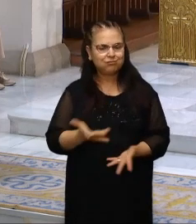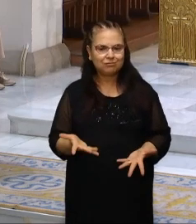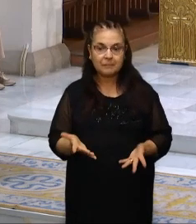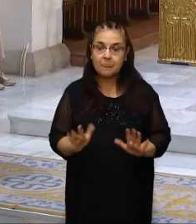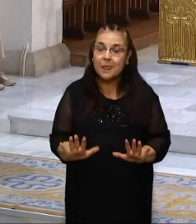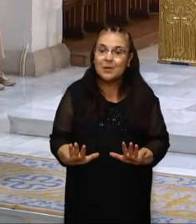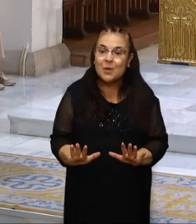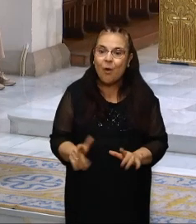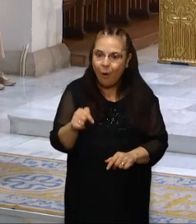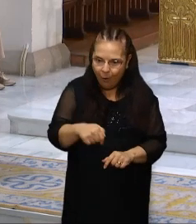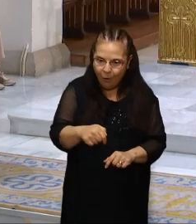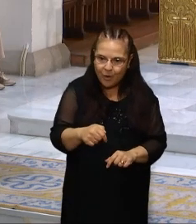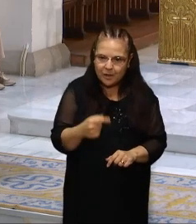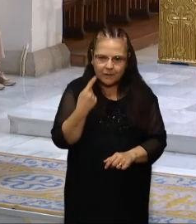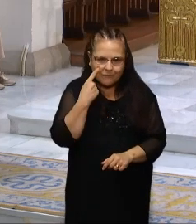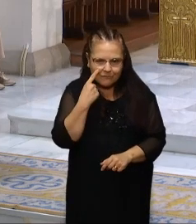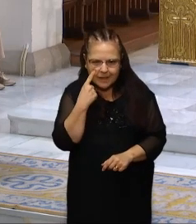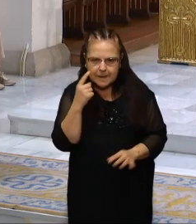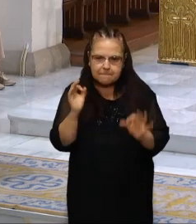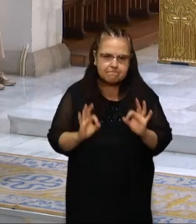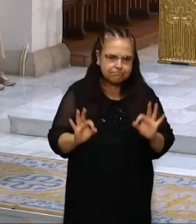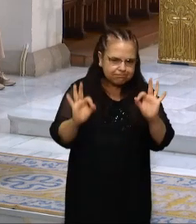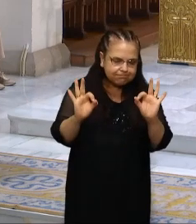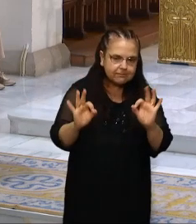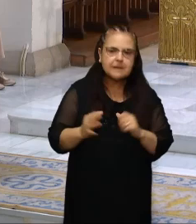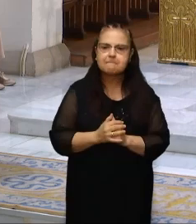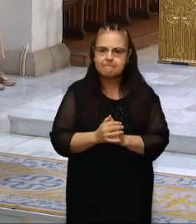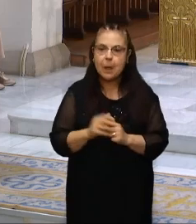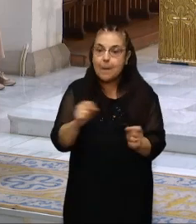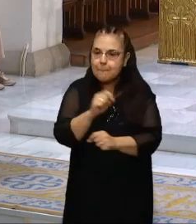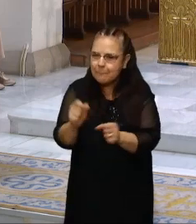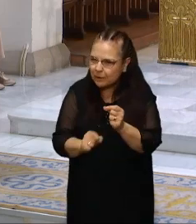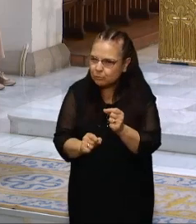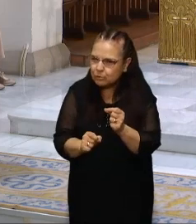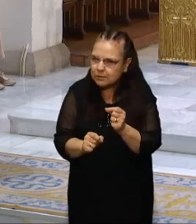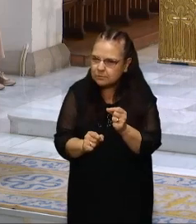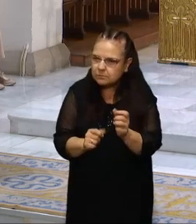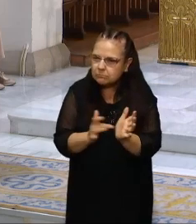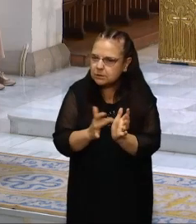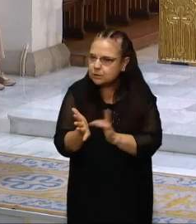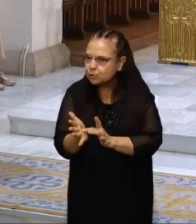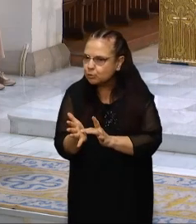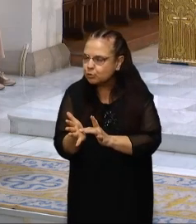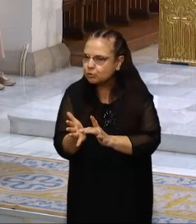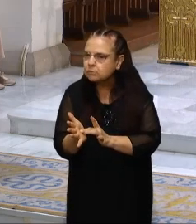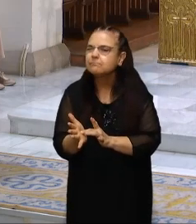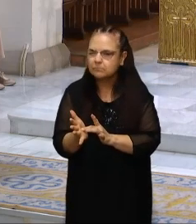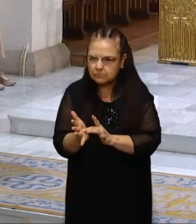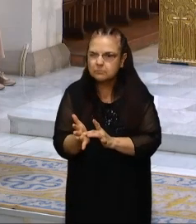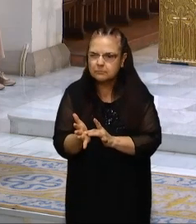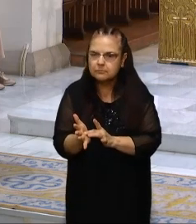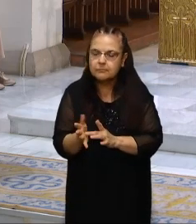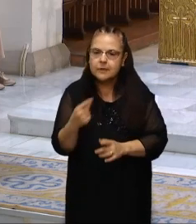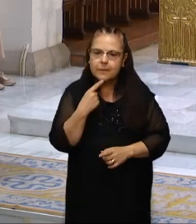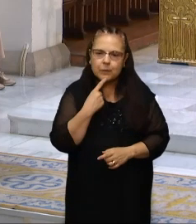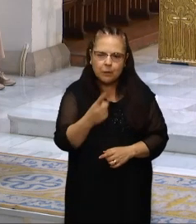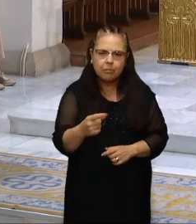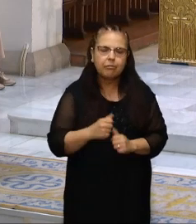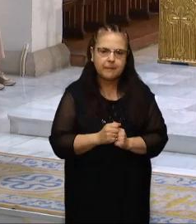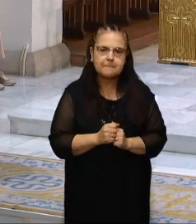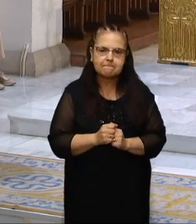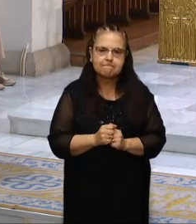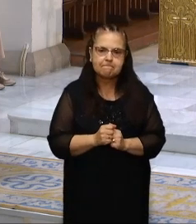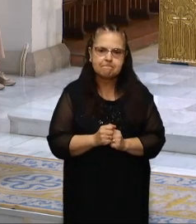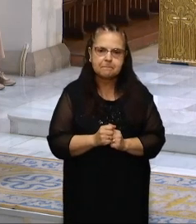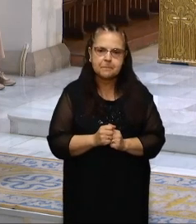Pero hoy me quiero fijar precisamente en las preguntas que hace Jesús al maestro de la ley, no